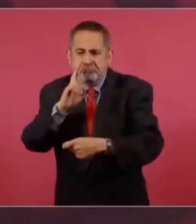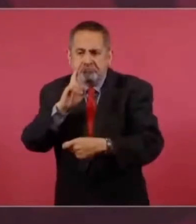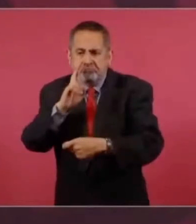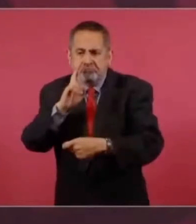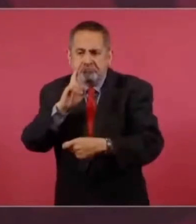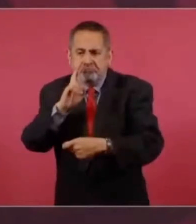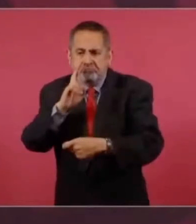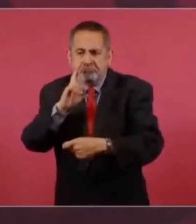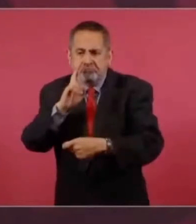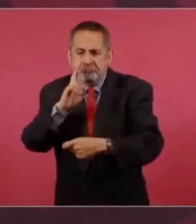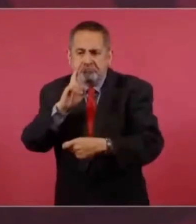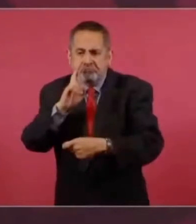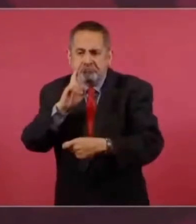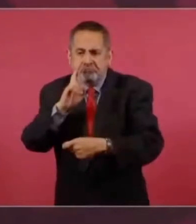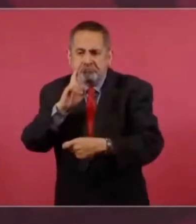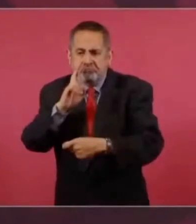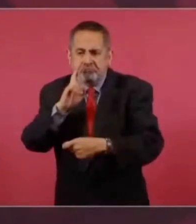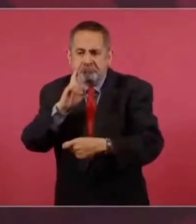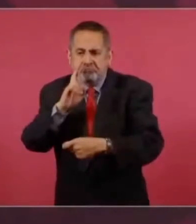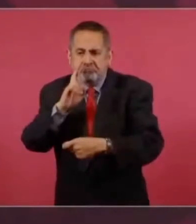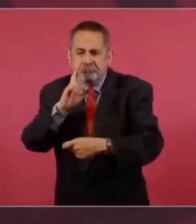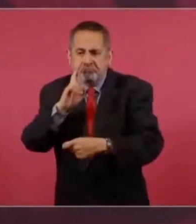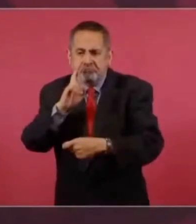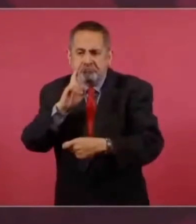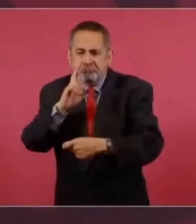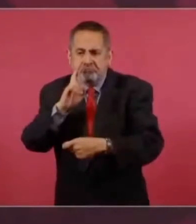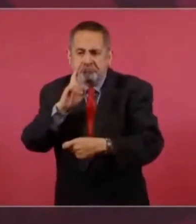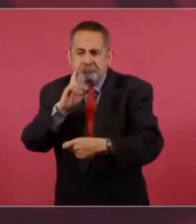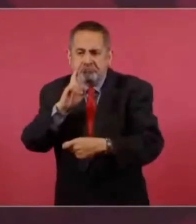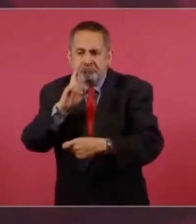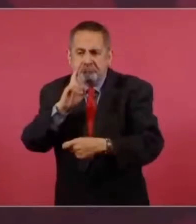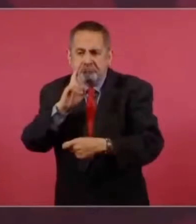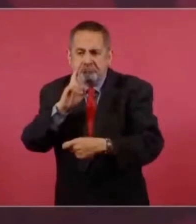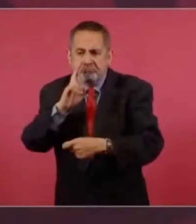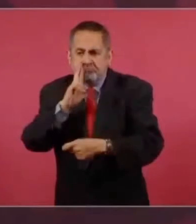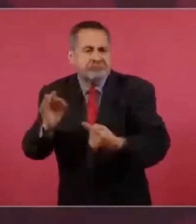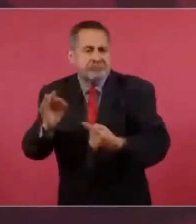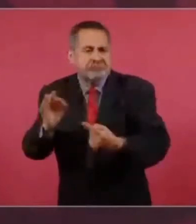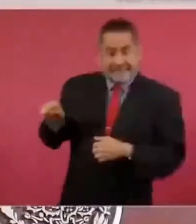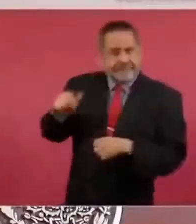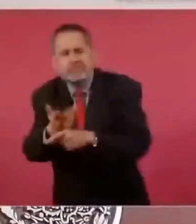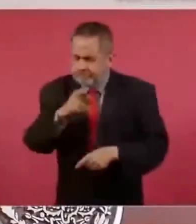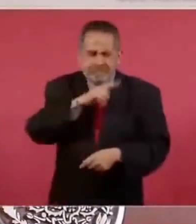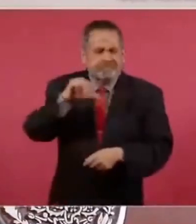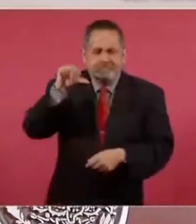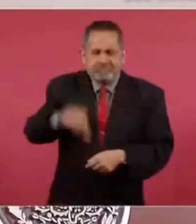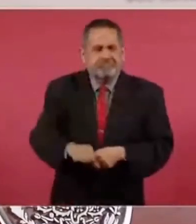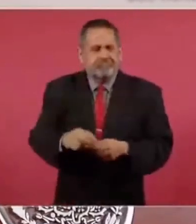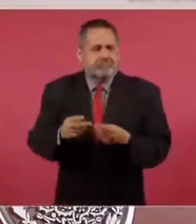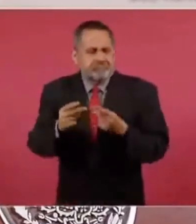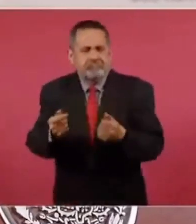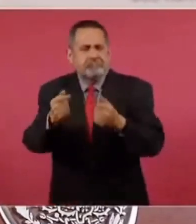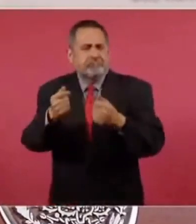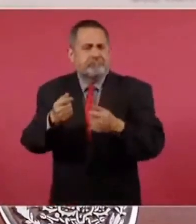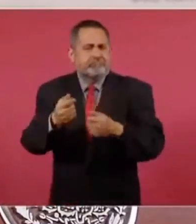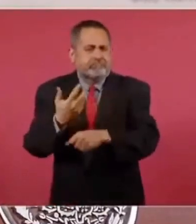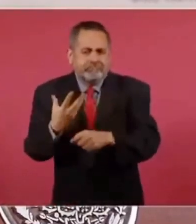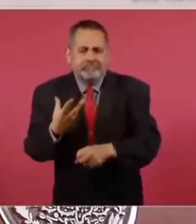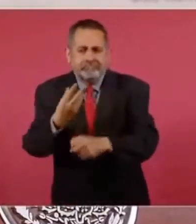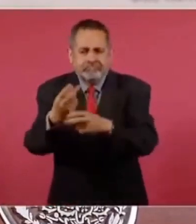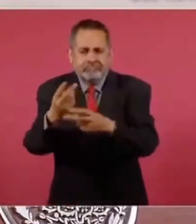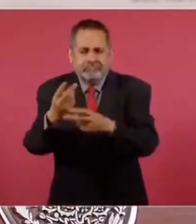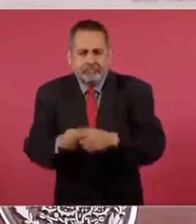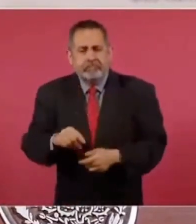El director se enteraba de cada asunto y resolvía el problema casi inmediatamente. Nada